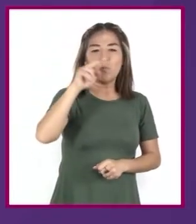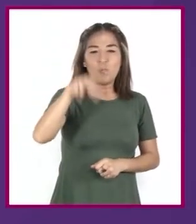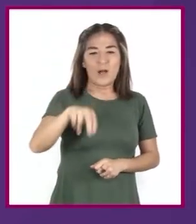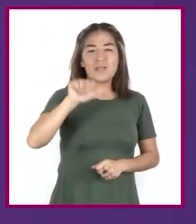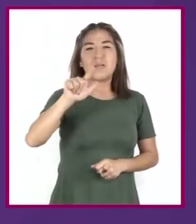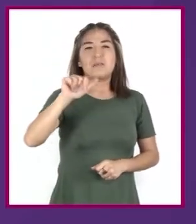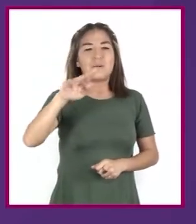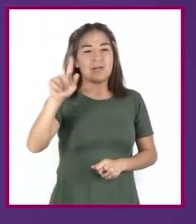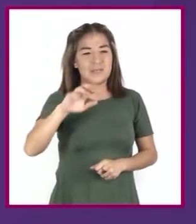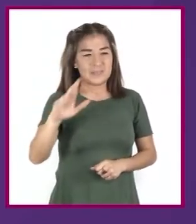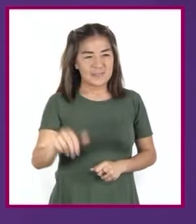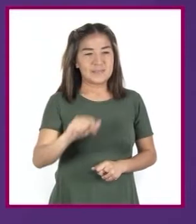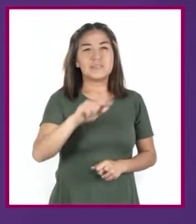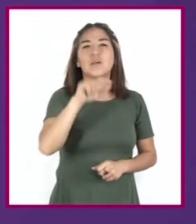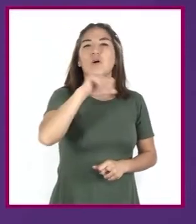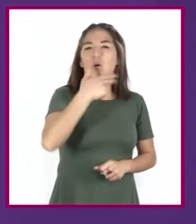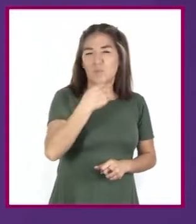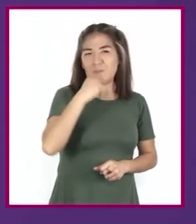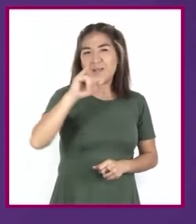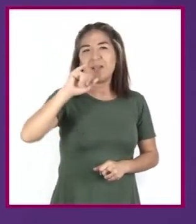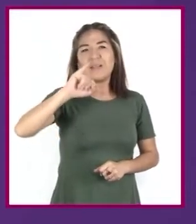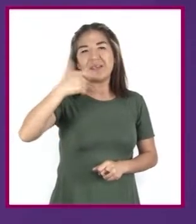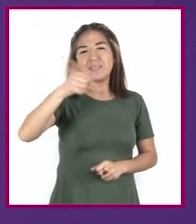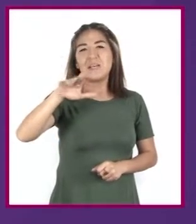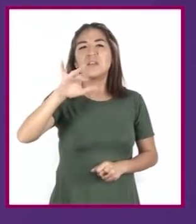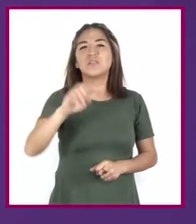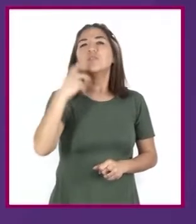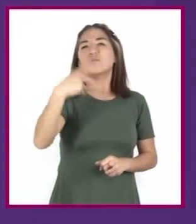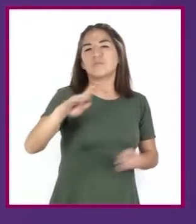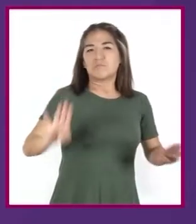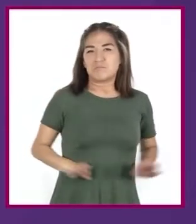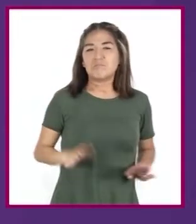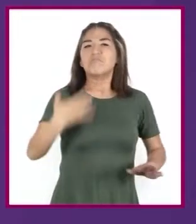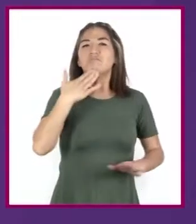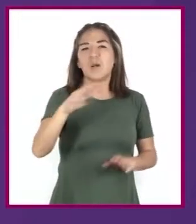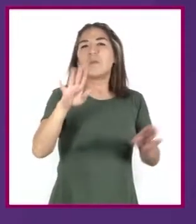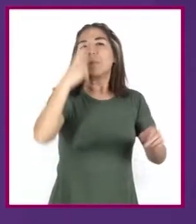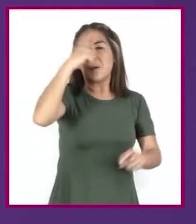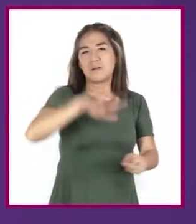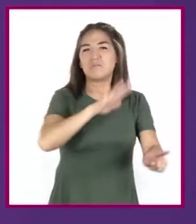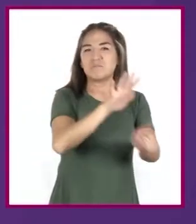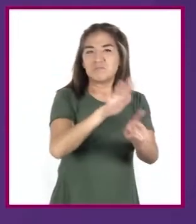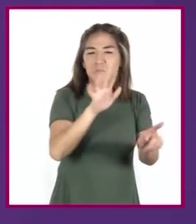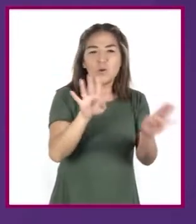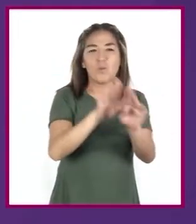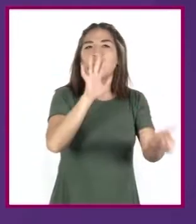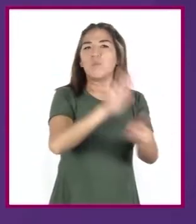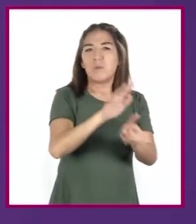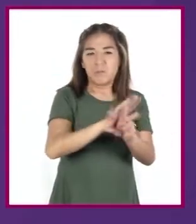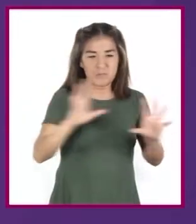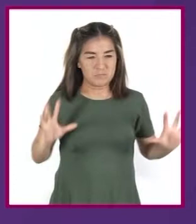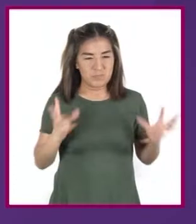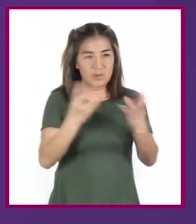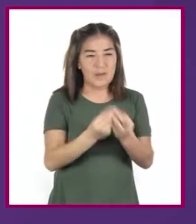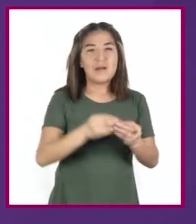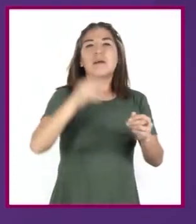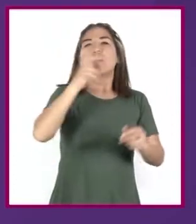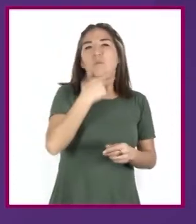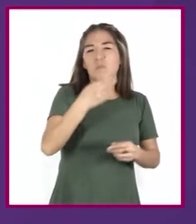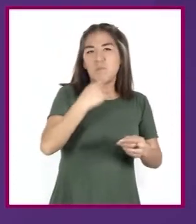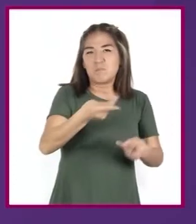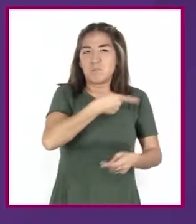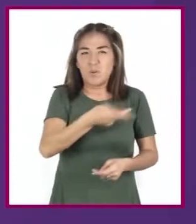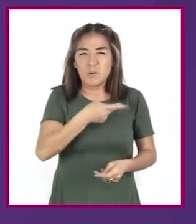Comonfort, el movimiento se distinguió por su carácter popular, pues participaron indígenas, campesinos, artesanos y